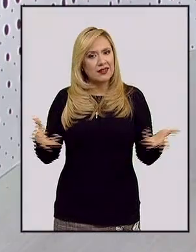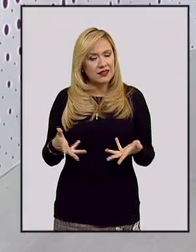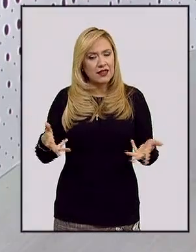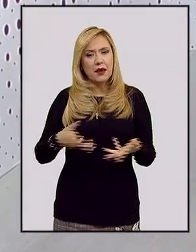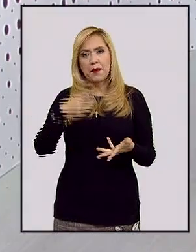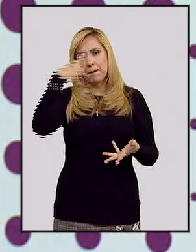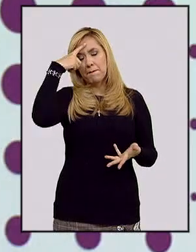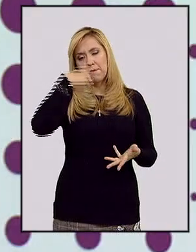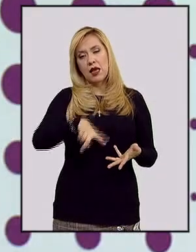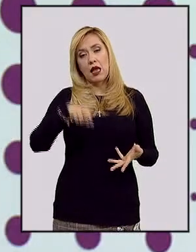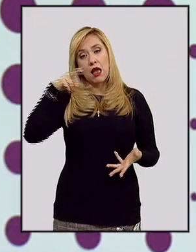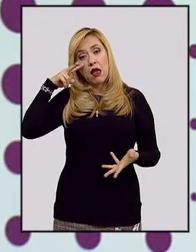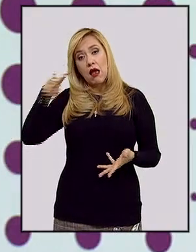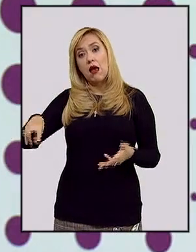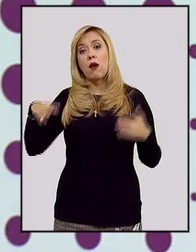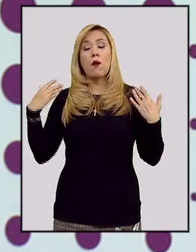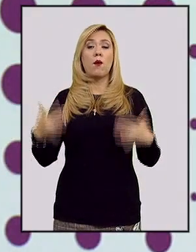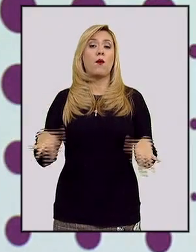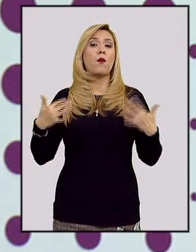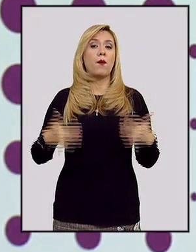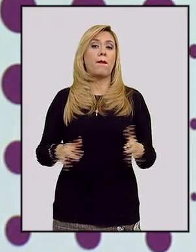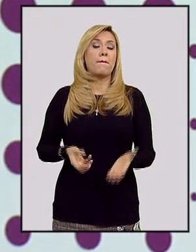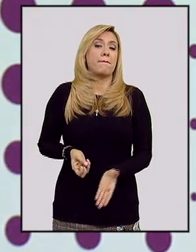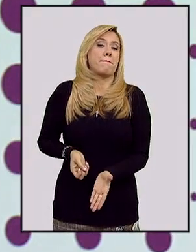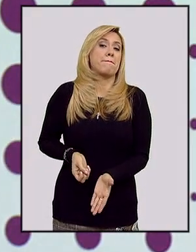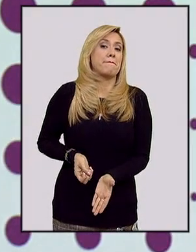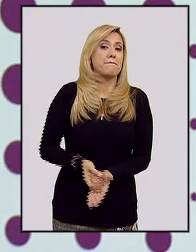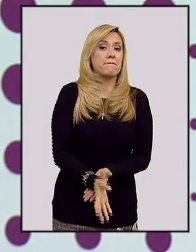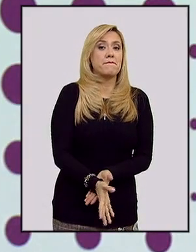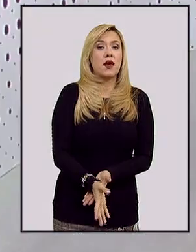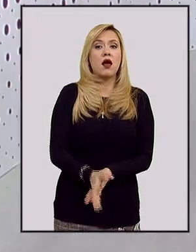para reconocer que el parto